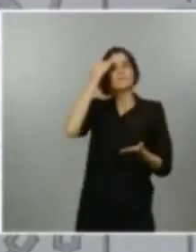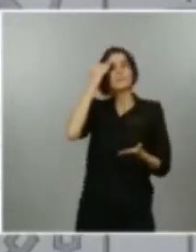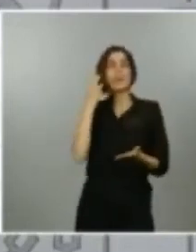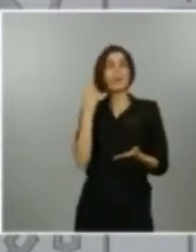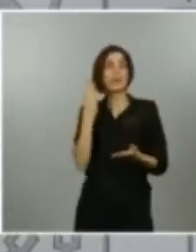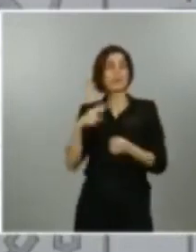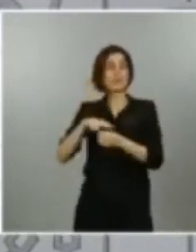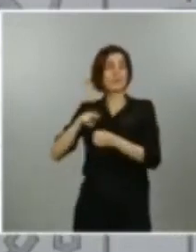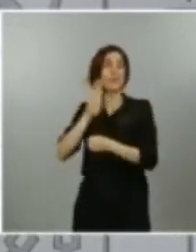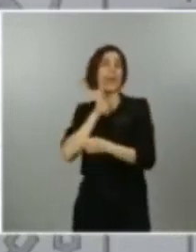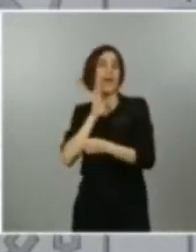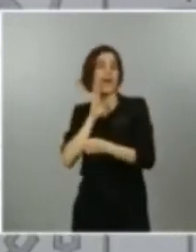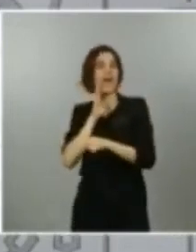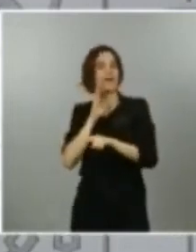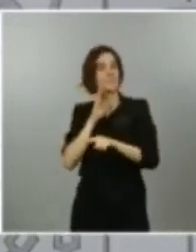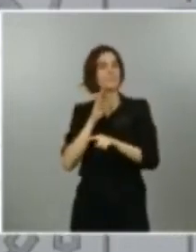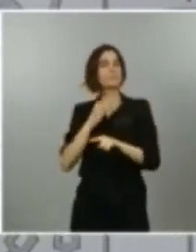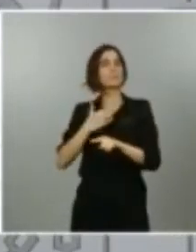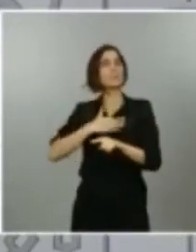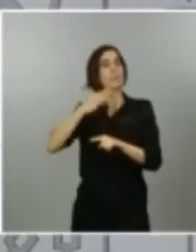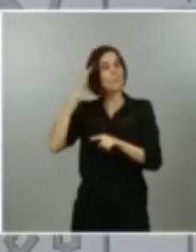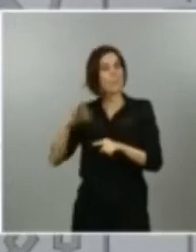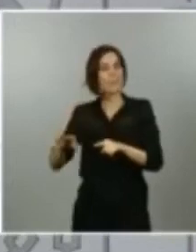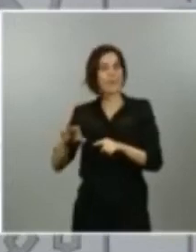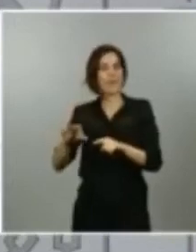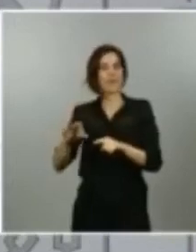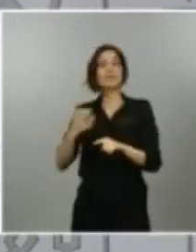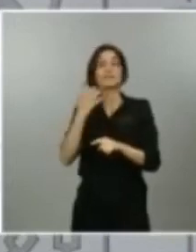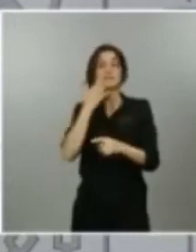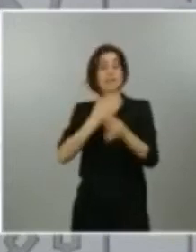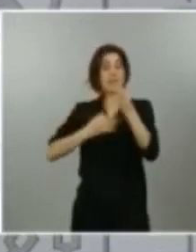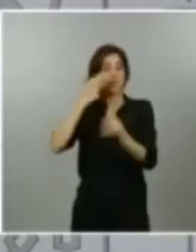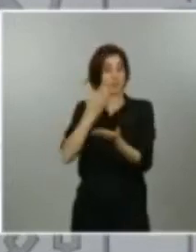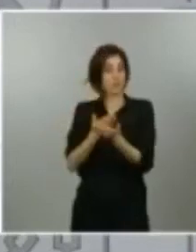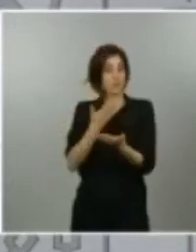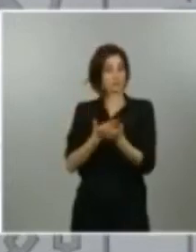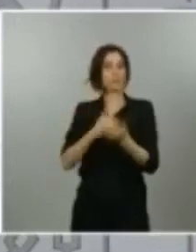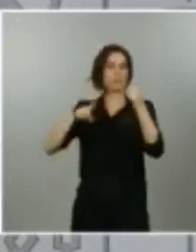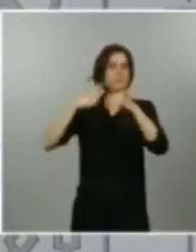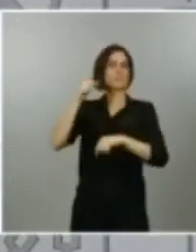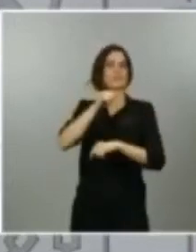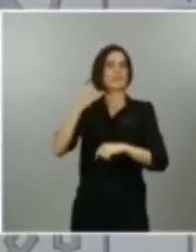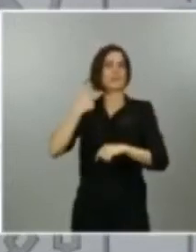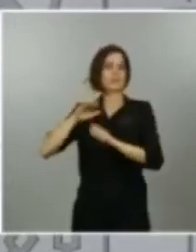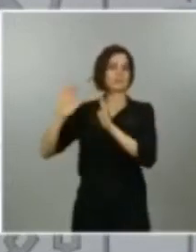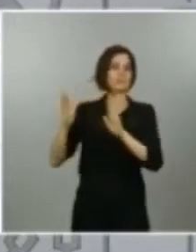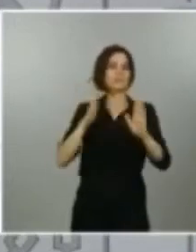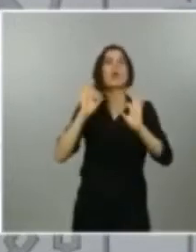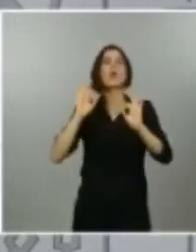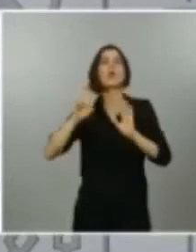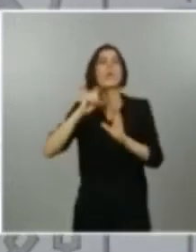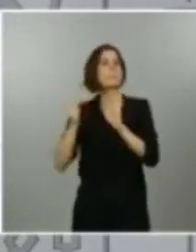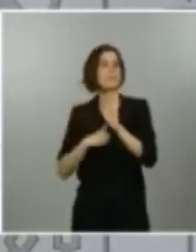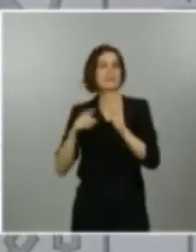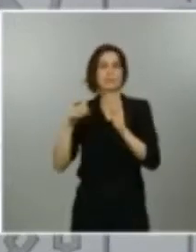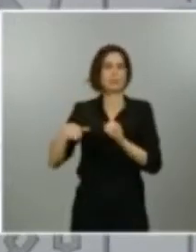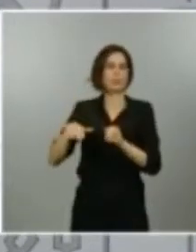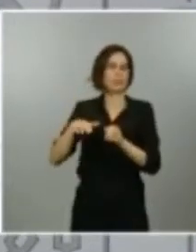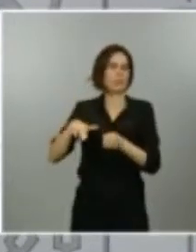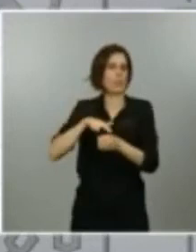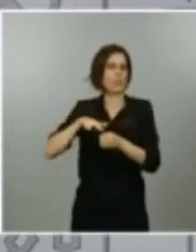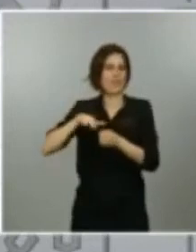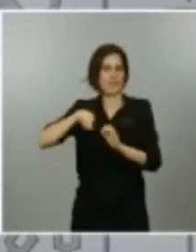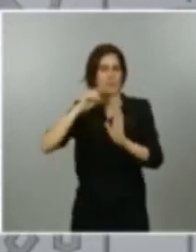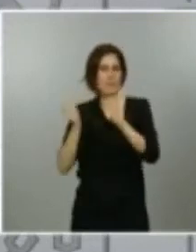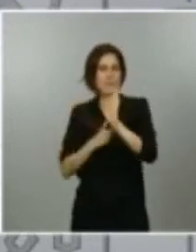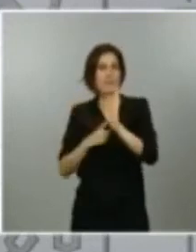pasar si los datos lo indican la próxima semana de forma completa pero todo esto requiere que haya la solicitud para la provincia